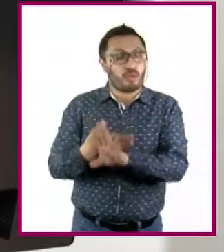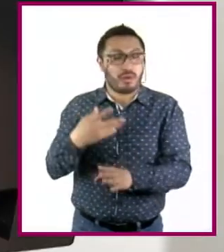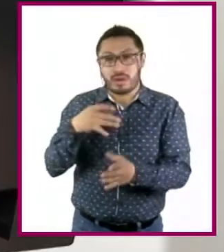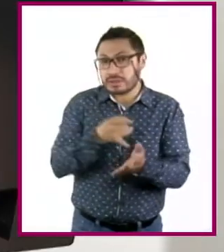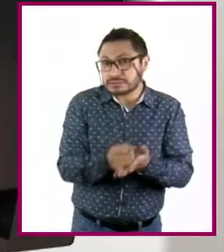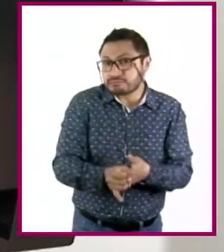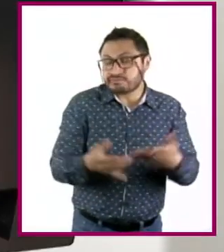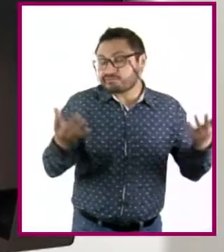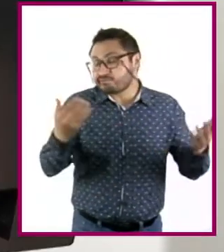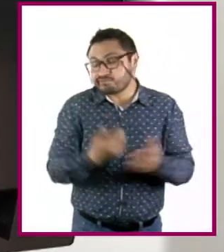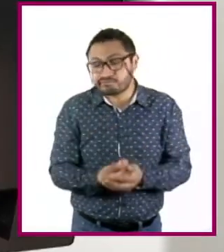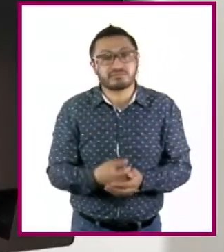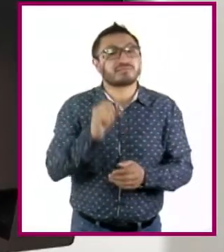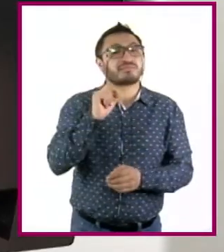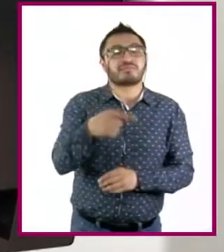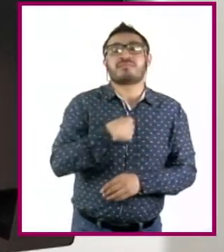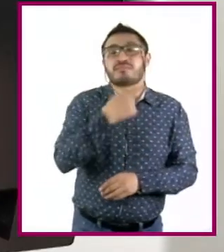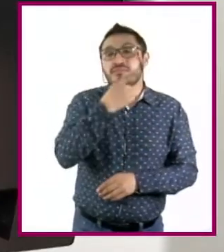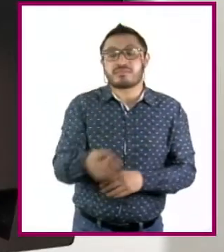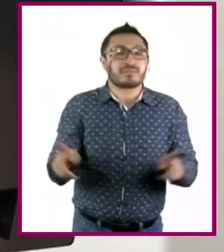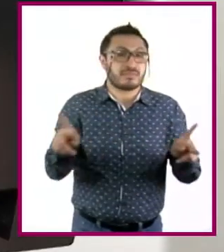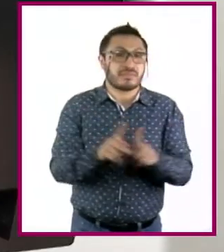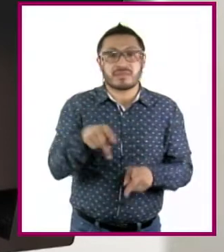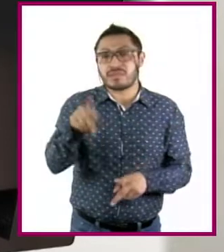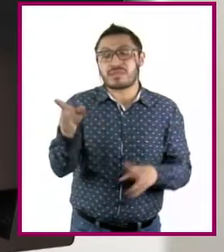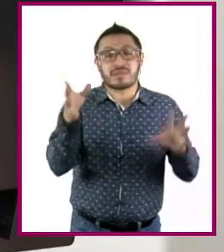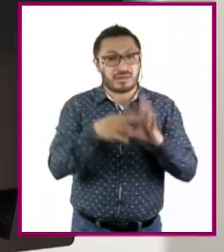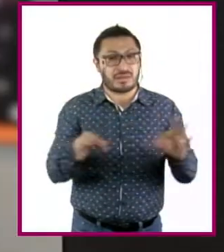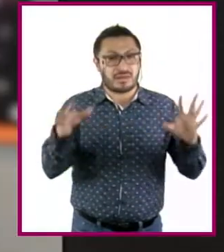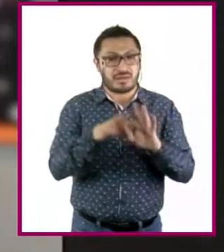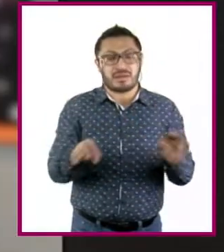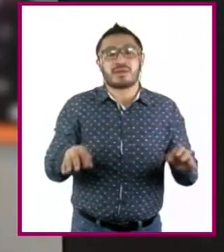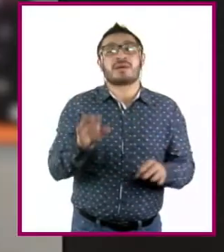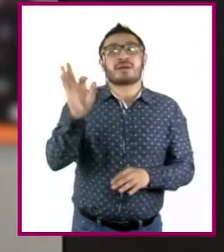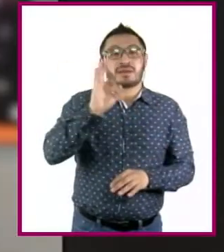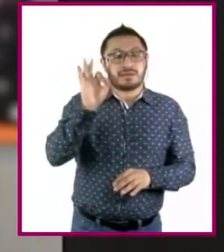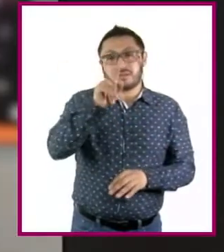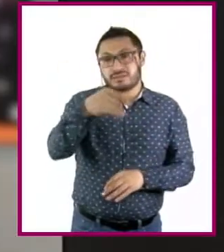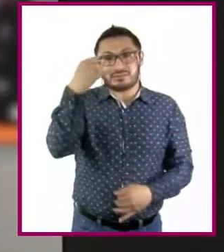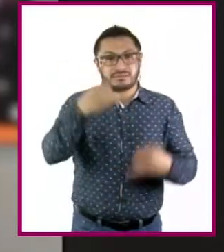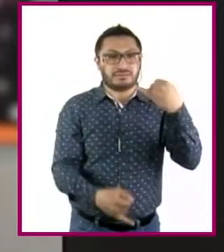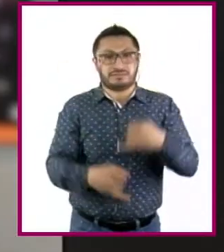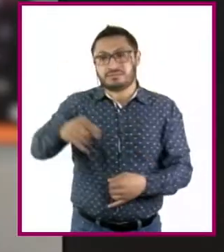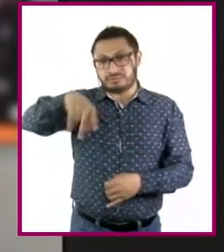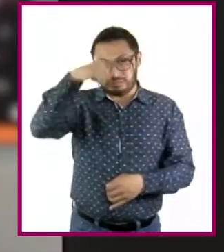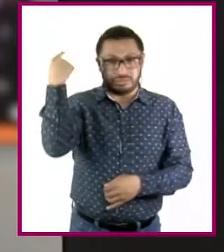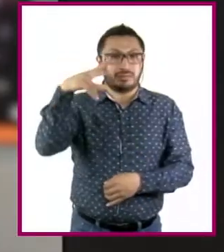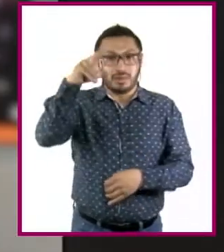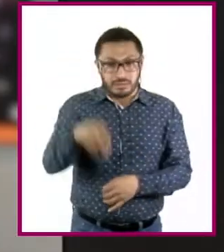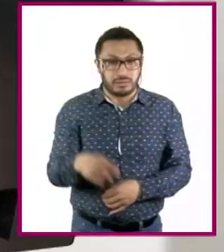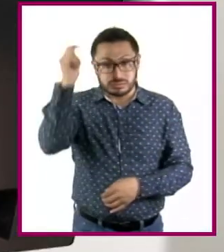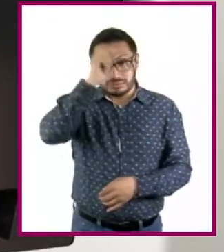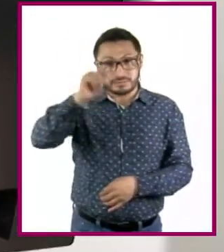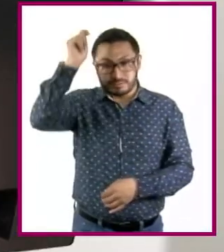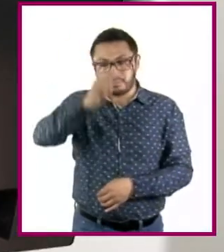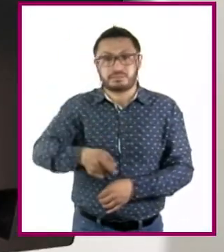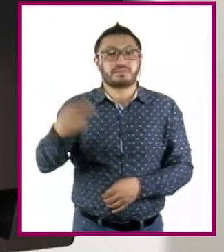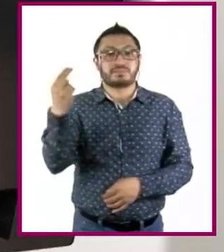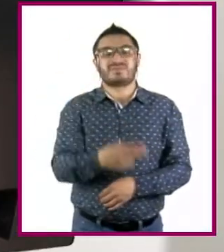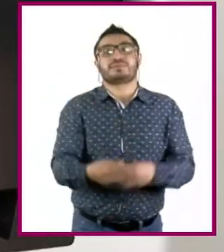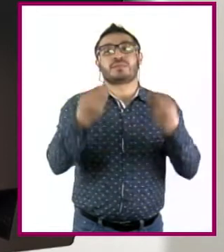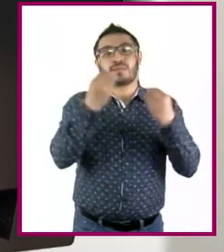Lo mismo le dije yo a mi primo, pero me explicó que por un lado llegar a ser juez no es tan fácil. En teoría, pues se necesita